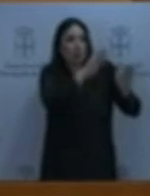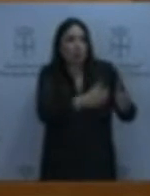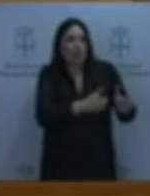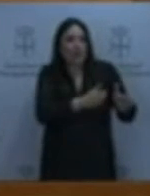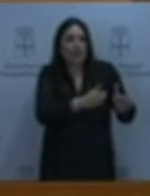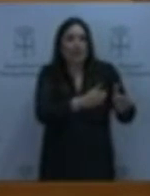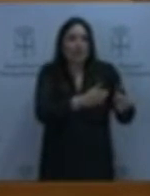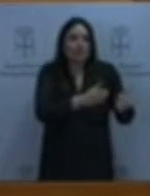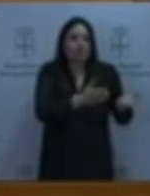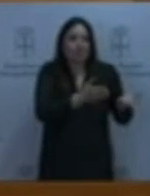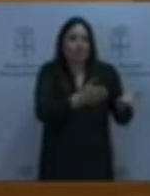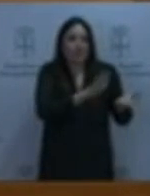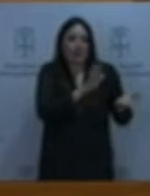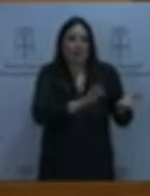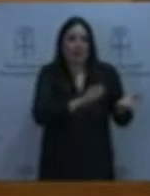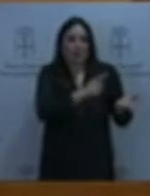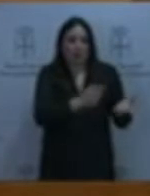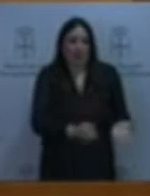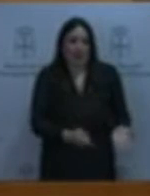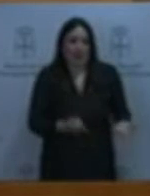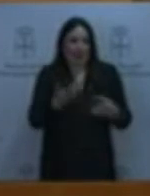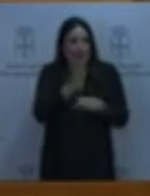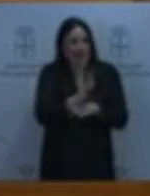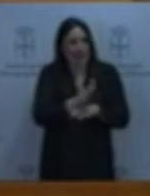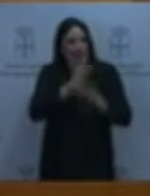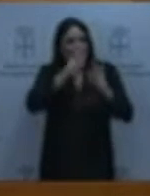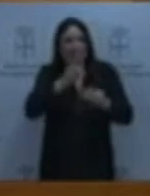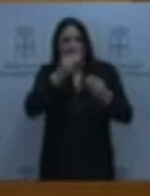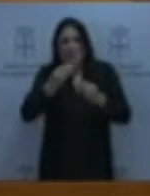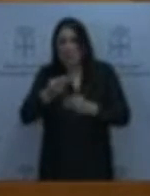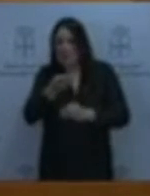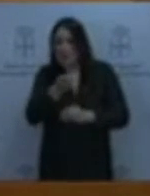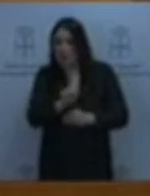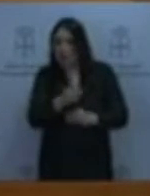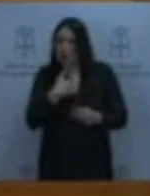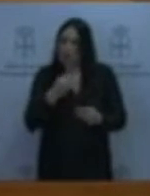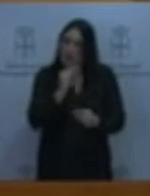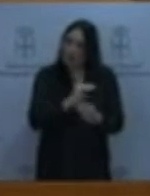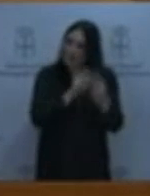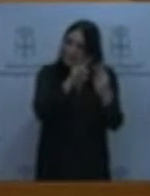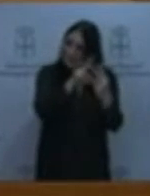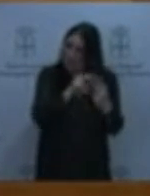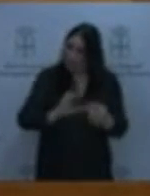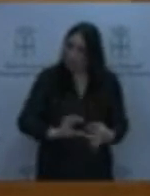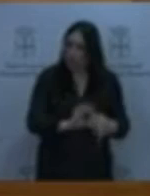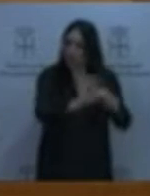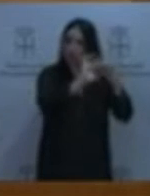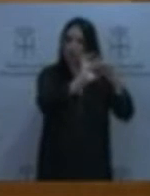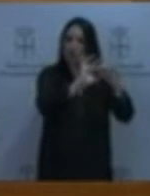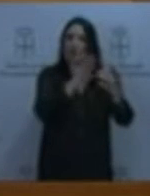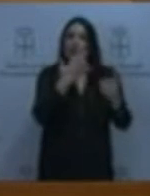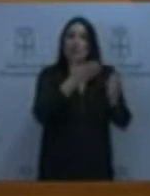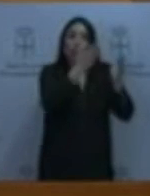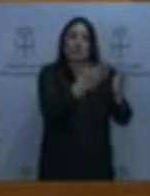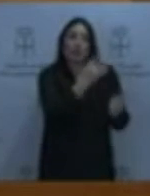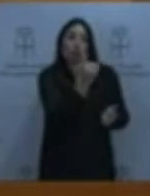asumir el compromiso en nombre de la Administración. La pregunta, a mí me caben ahí un par de preguntas también sobre si era usted